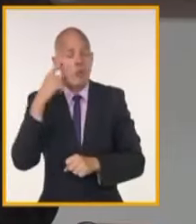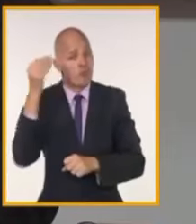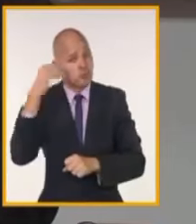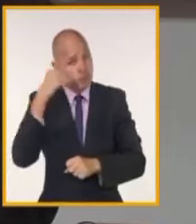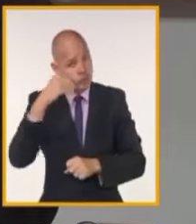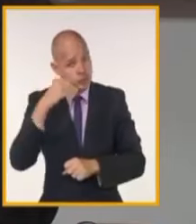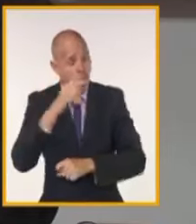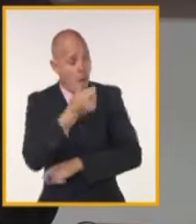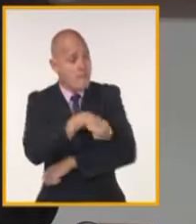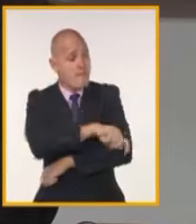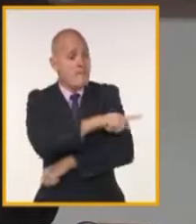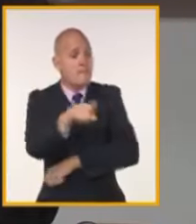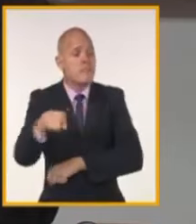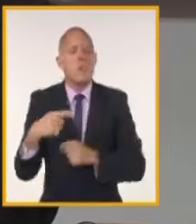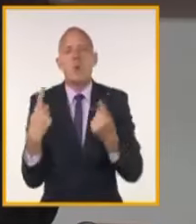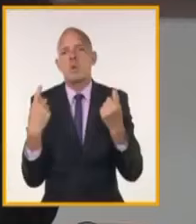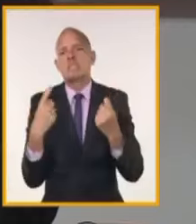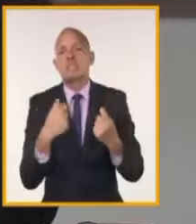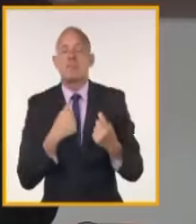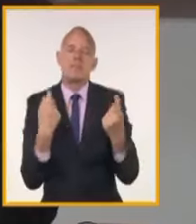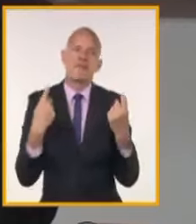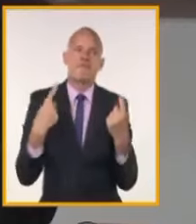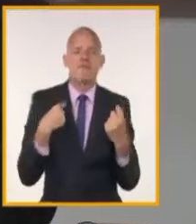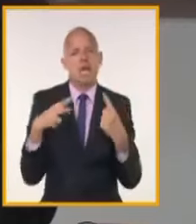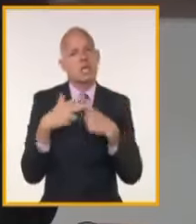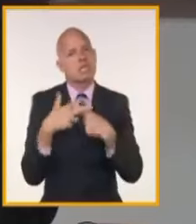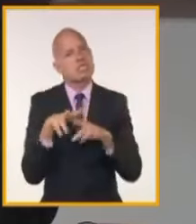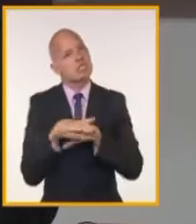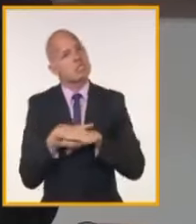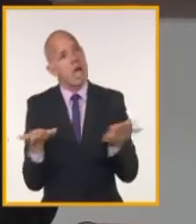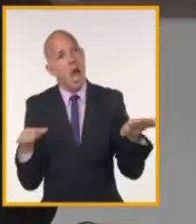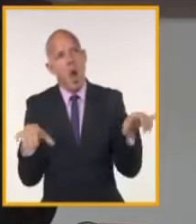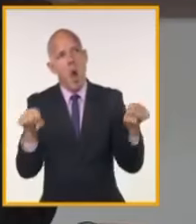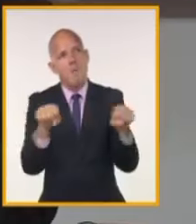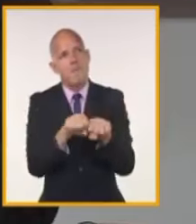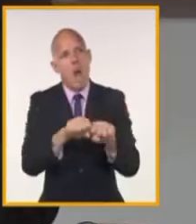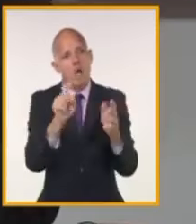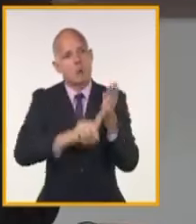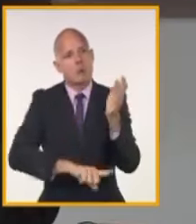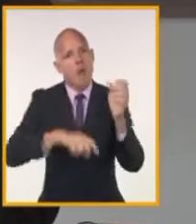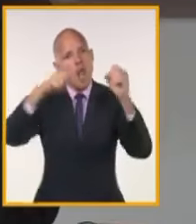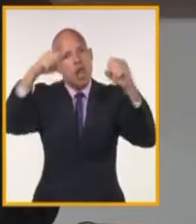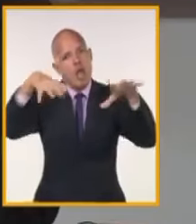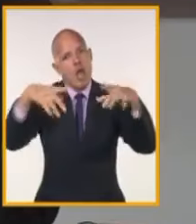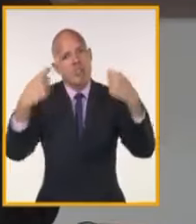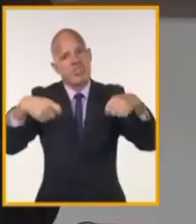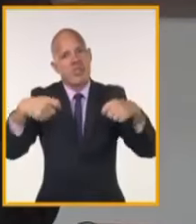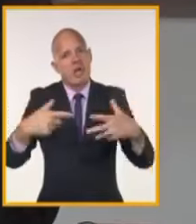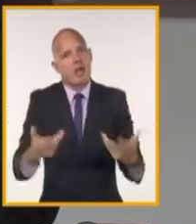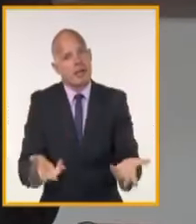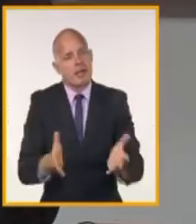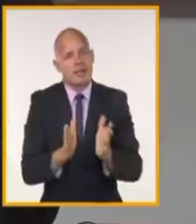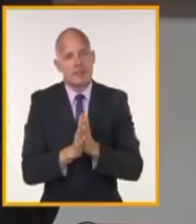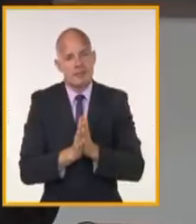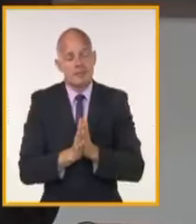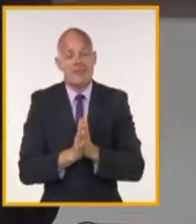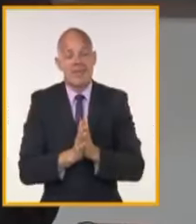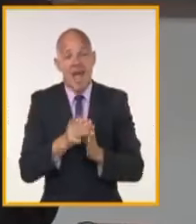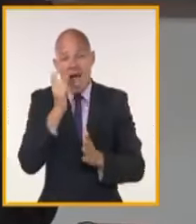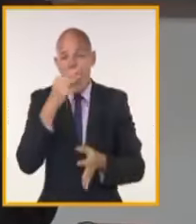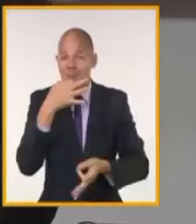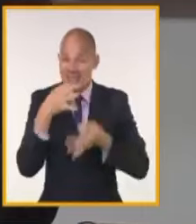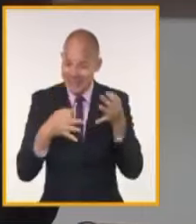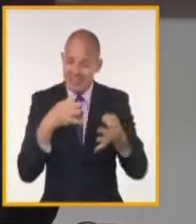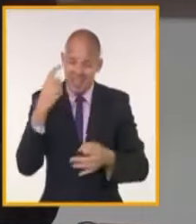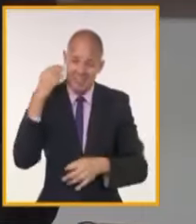pueblo estaba esperando por ellos porque entrara a la unidad porque ellos terminaran el el mantenimiento Y él lo explica muy bien y los